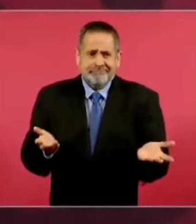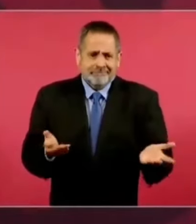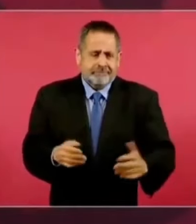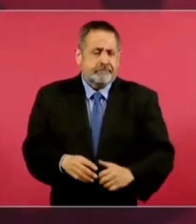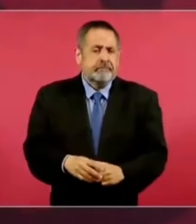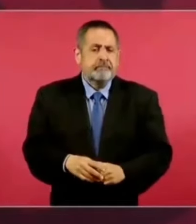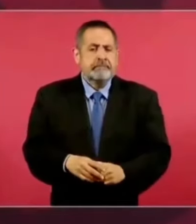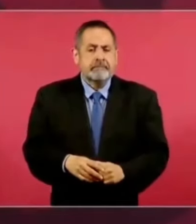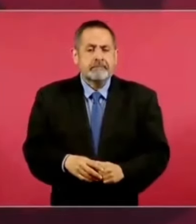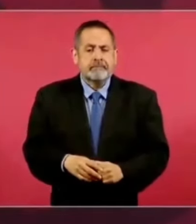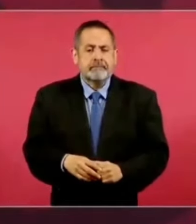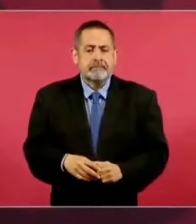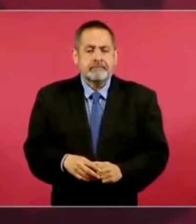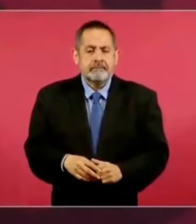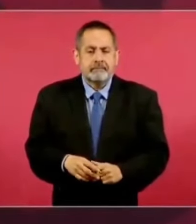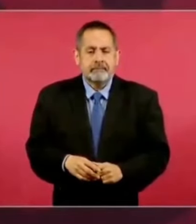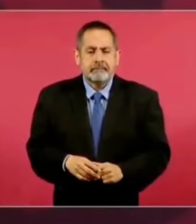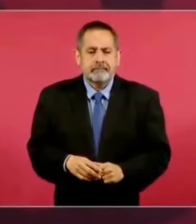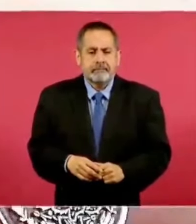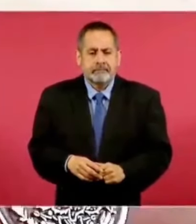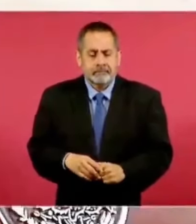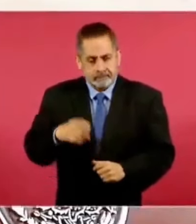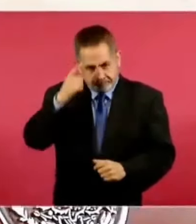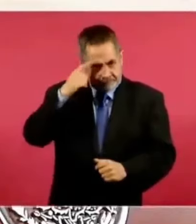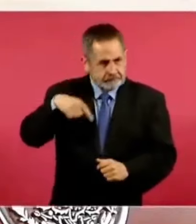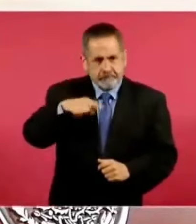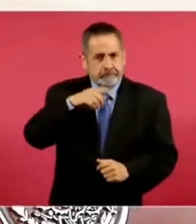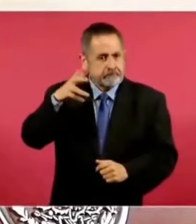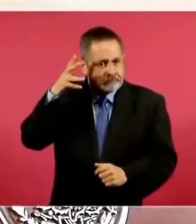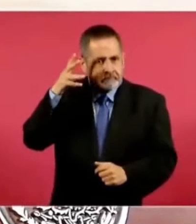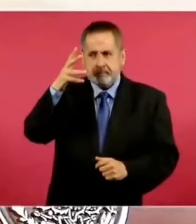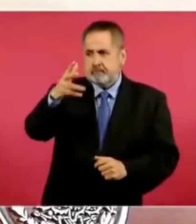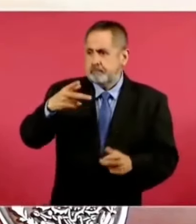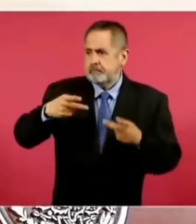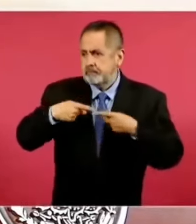y sobre el futuro de nuestro pueblo